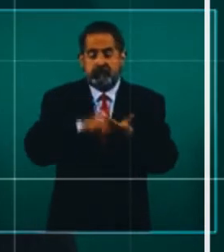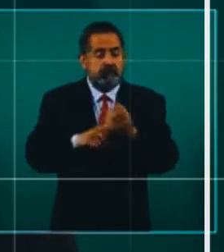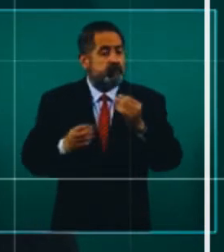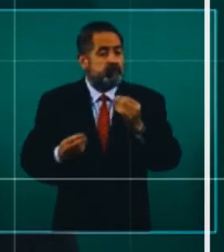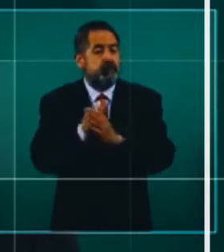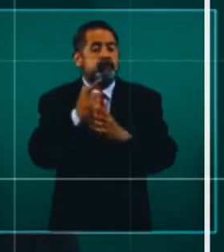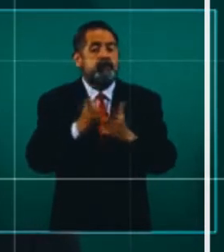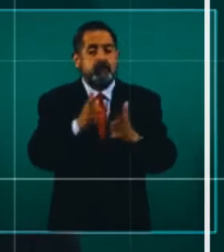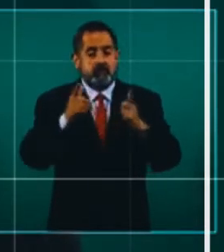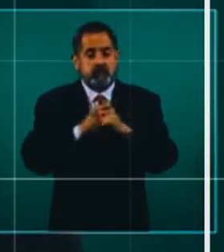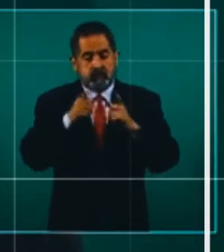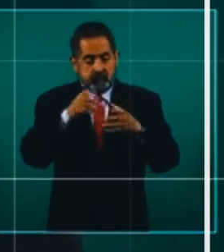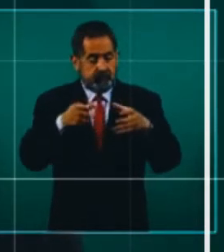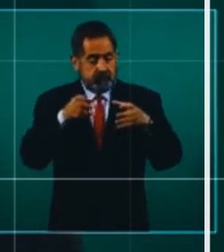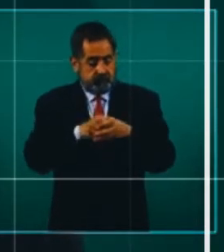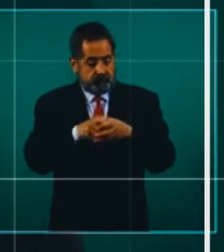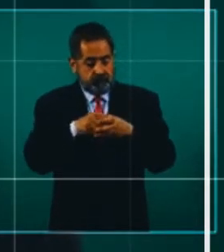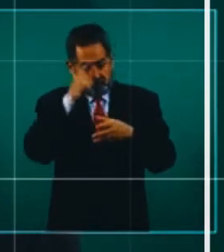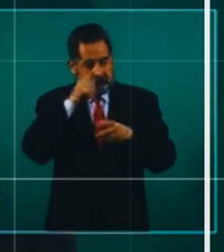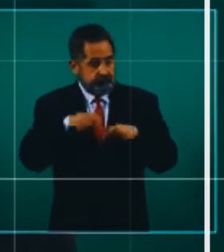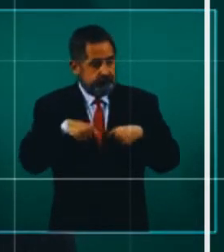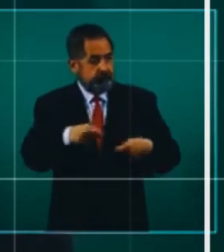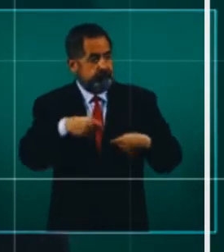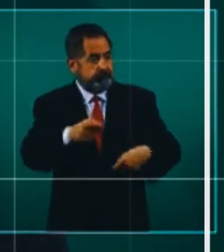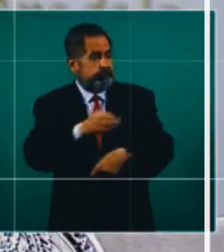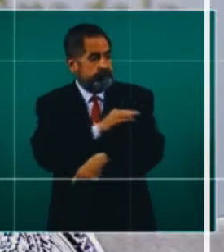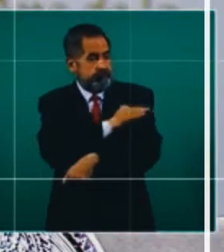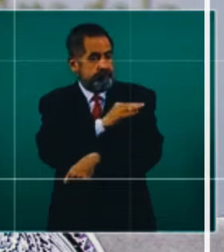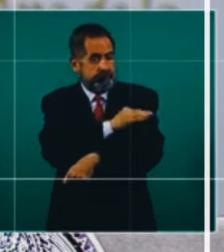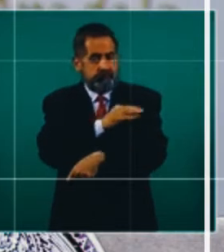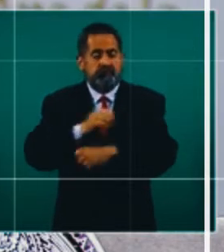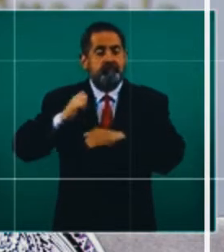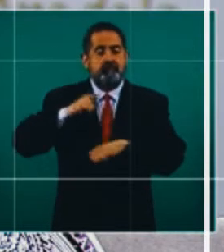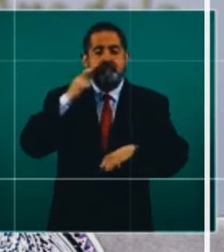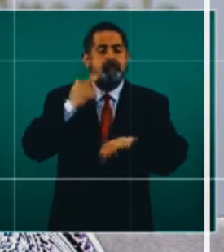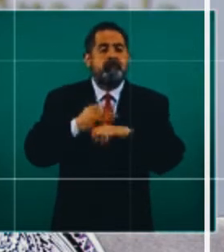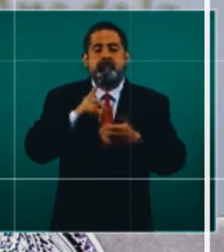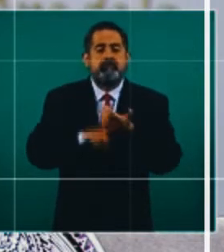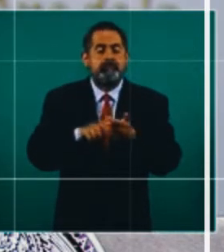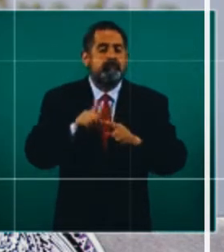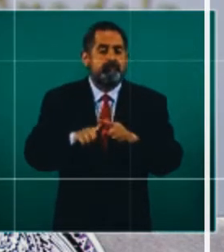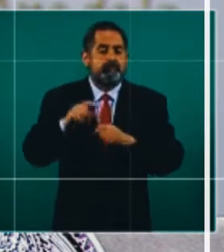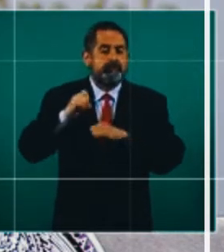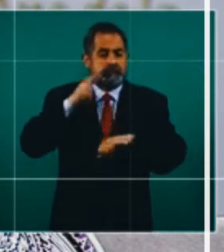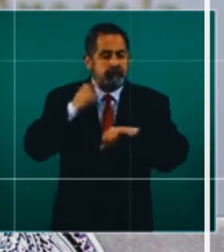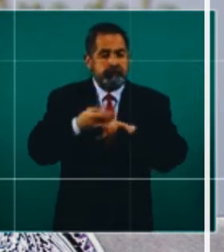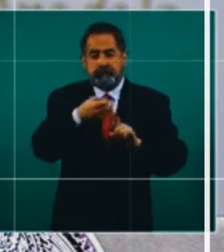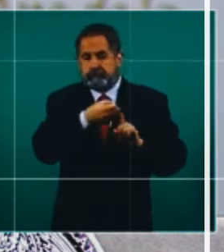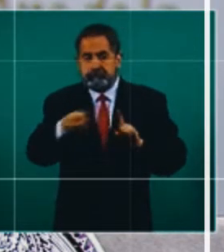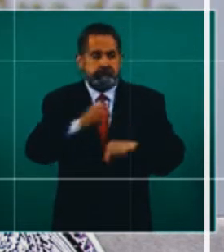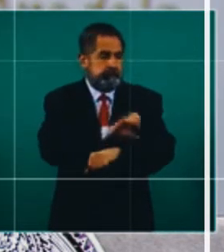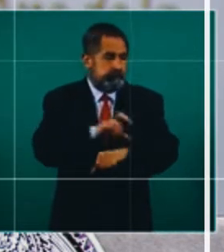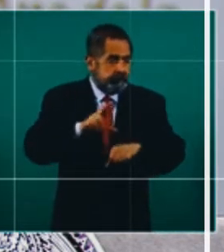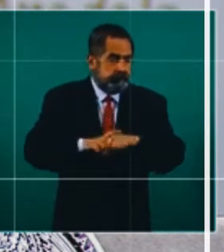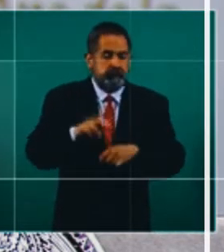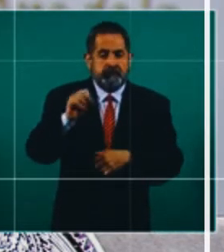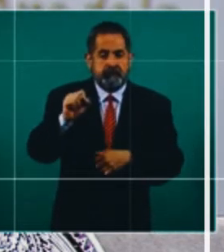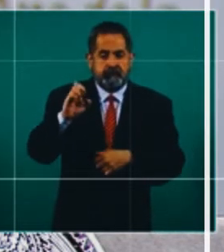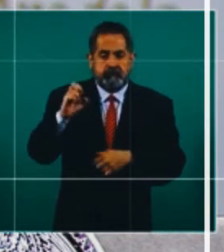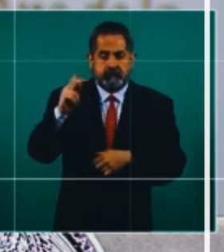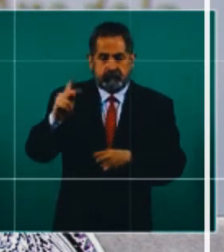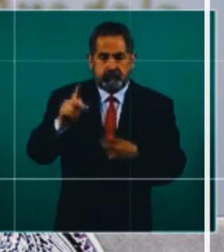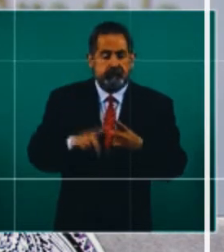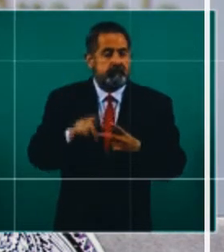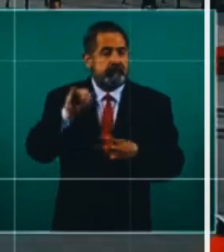vacunación que serán a cargo de la propia Secretaría de Educación Pública, del Instituto Mexicano del